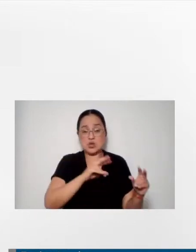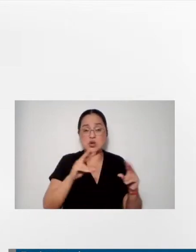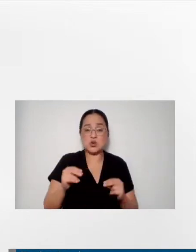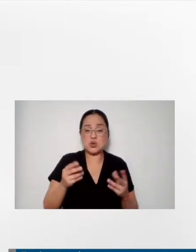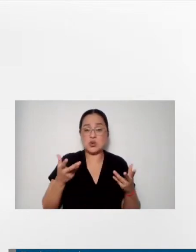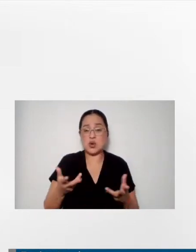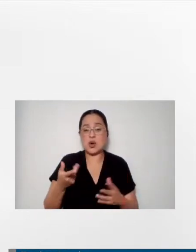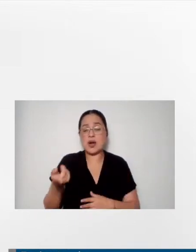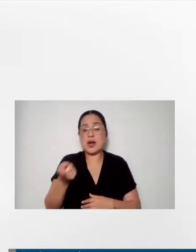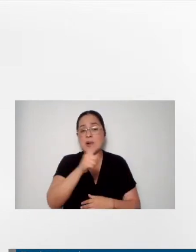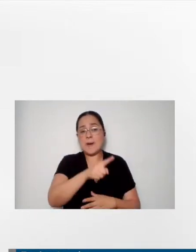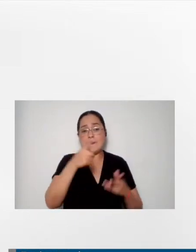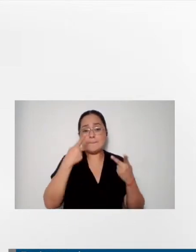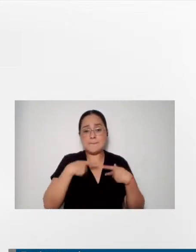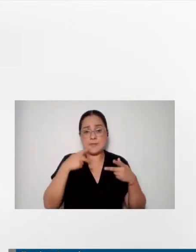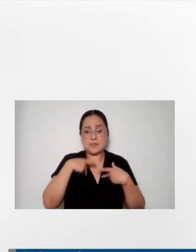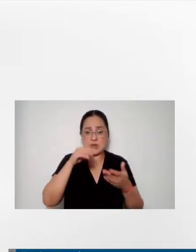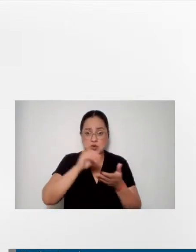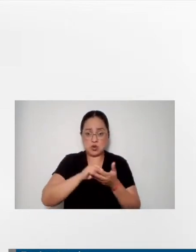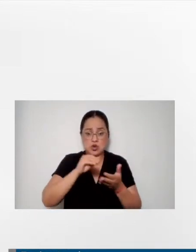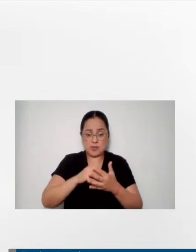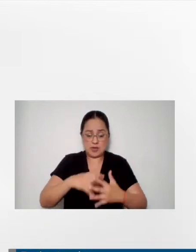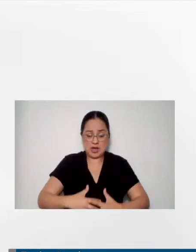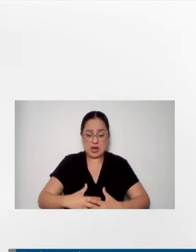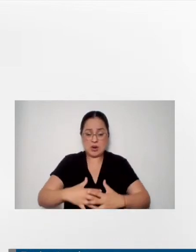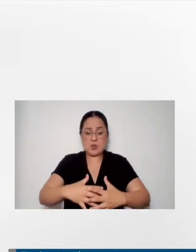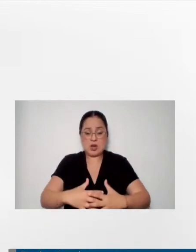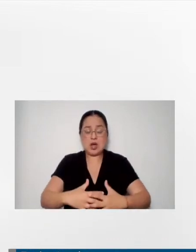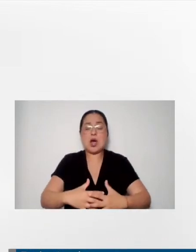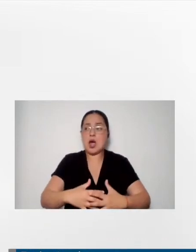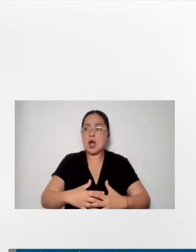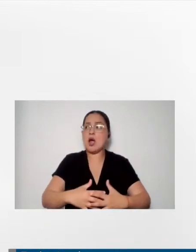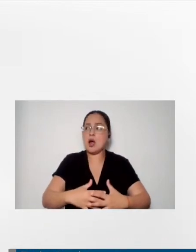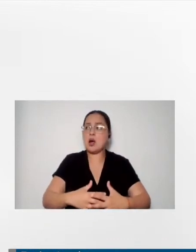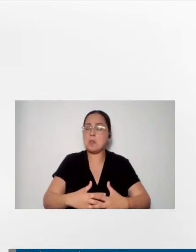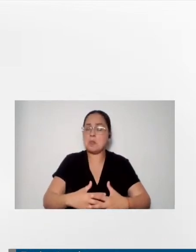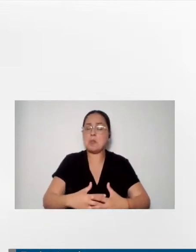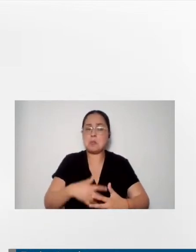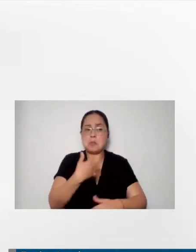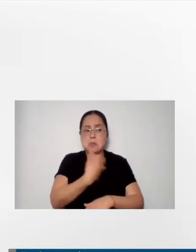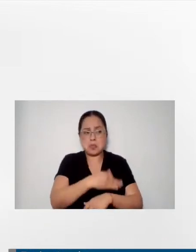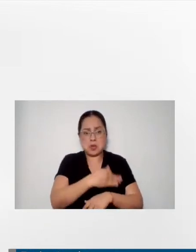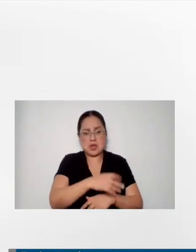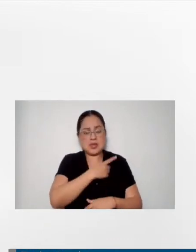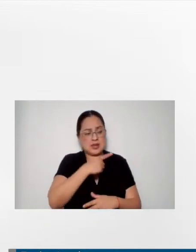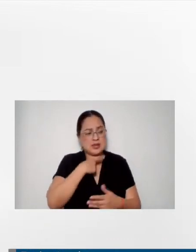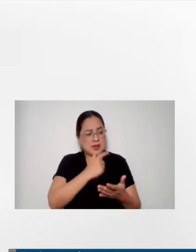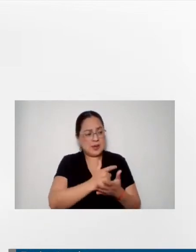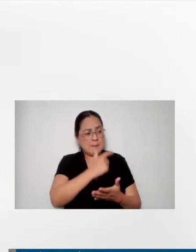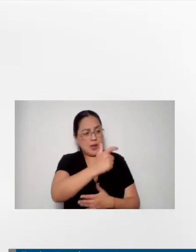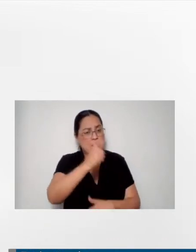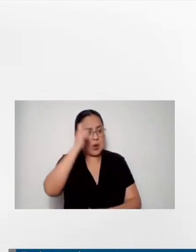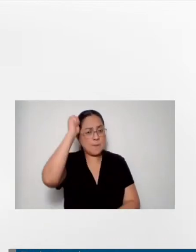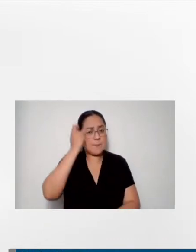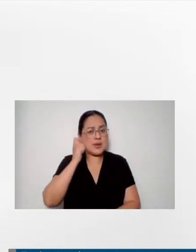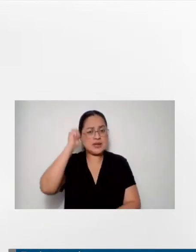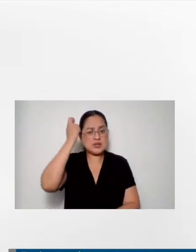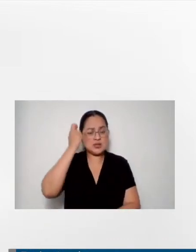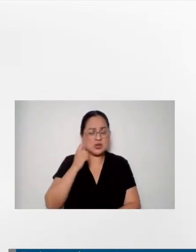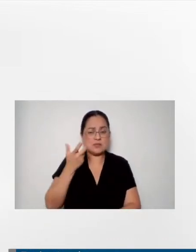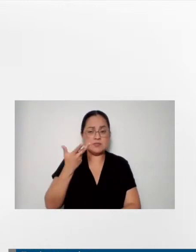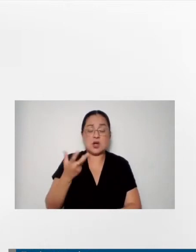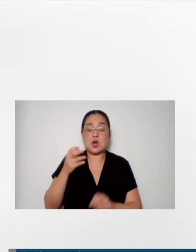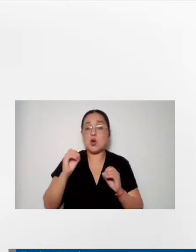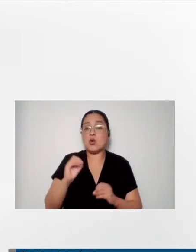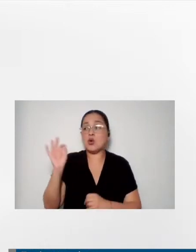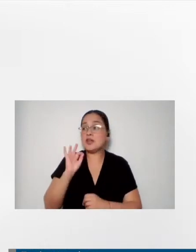alguien que sigue en gestación, ¿no? Entonces, por el hecho que pues también puede tener requerimientos, por ejemplo,